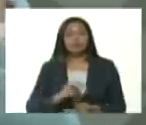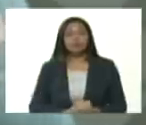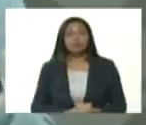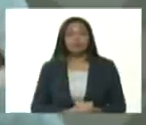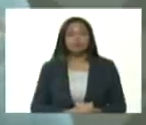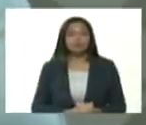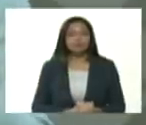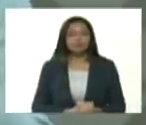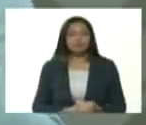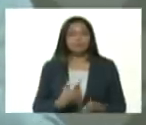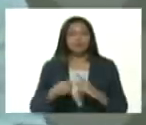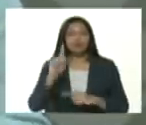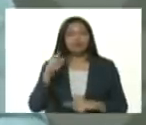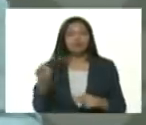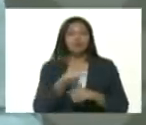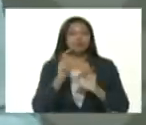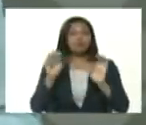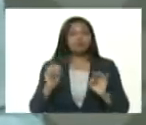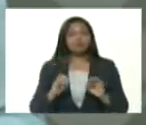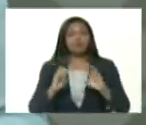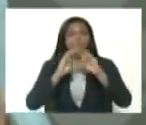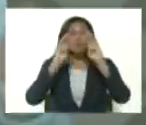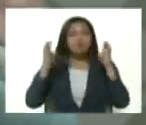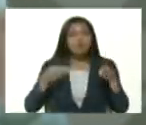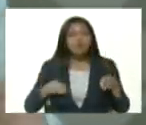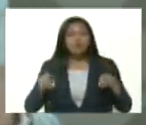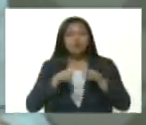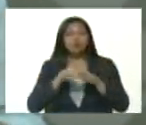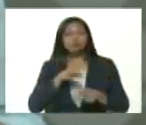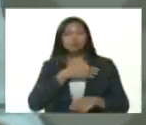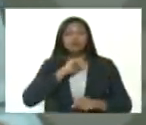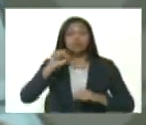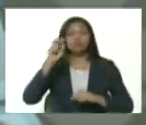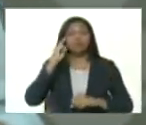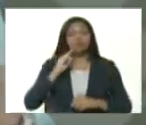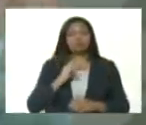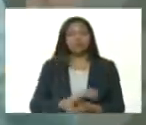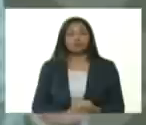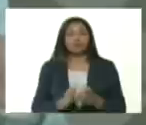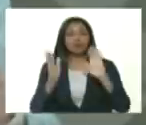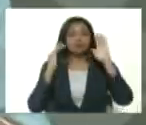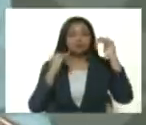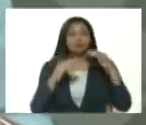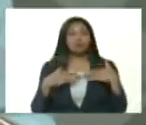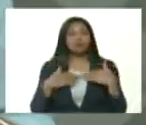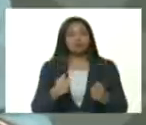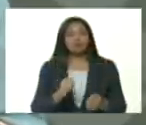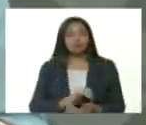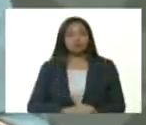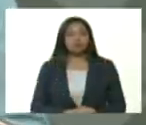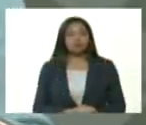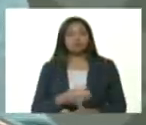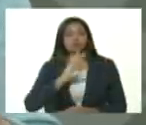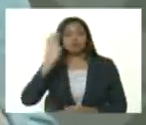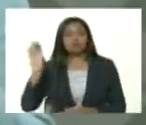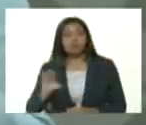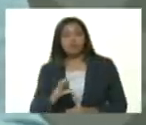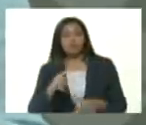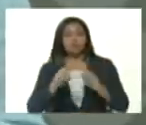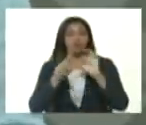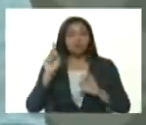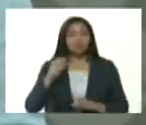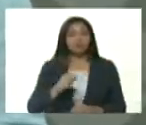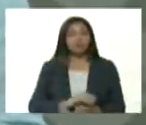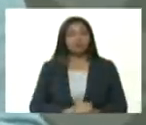pero también en búsqueda del modelo del socialismo bolivariano, donde la atención a la salud es gratuita, cosa que en estos países, usted bien